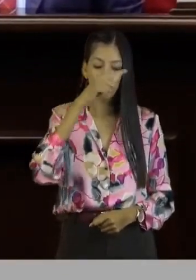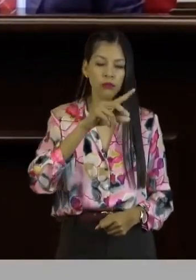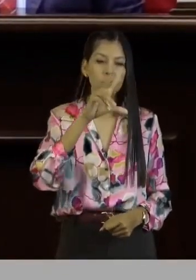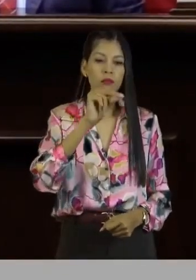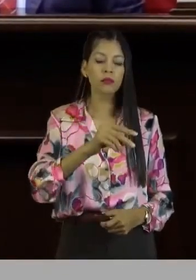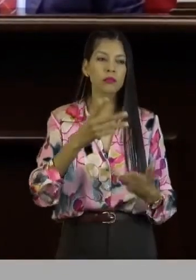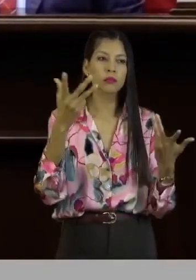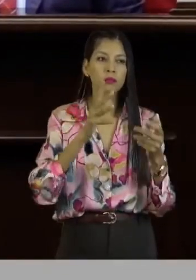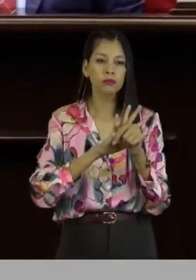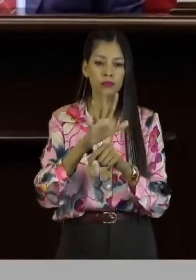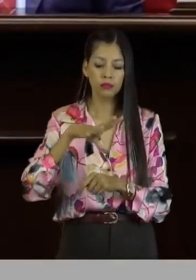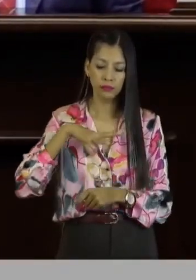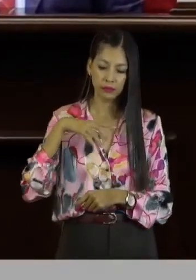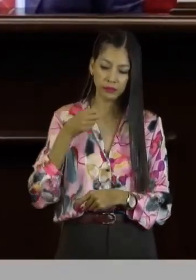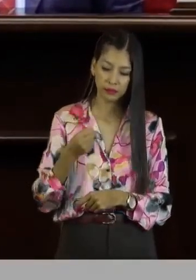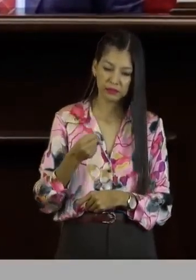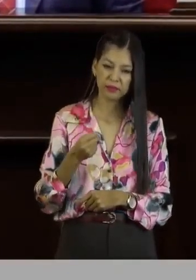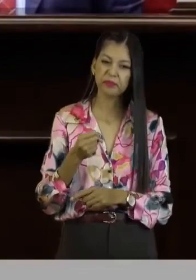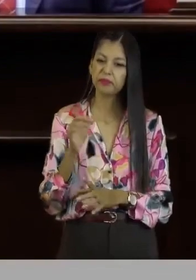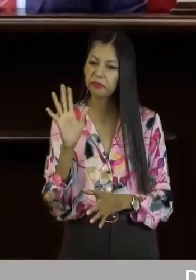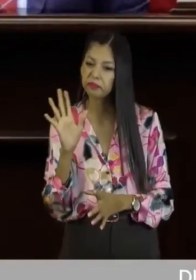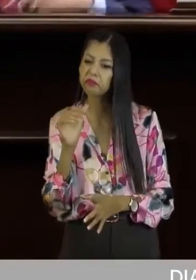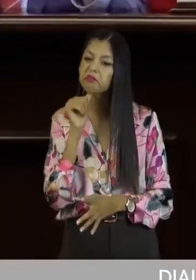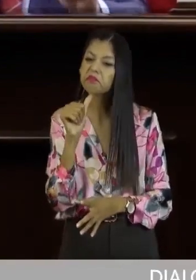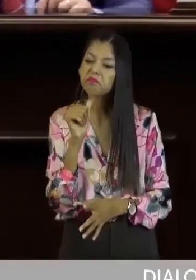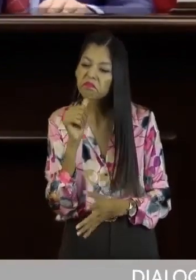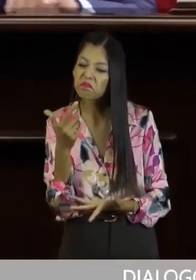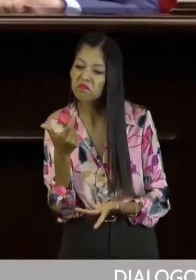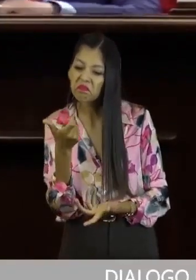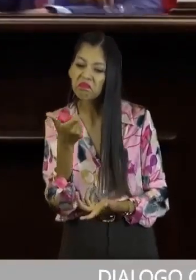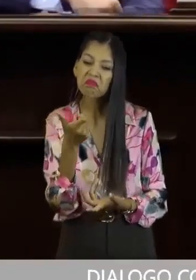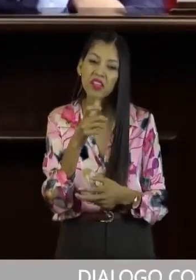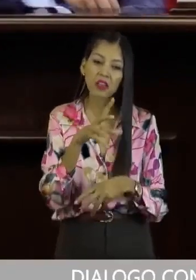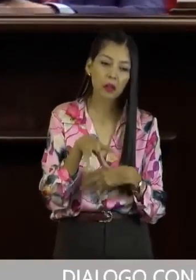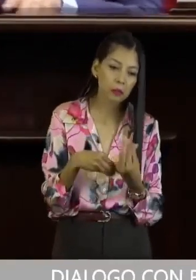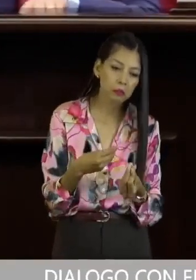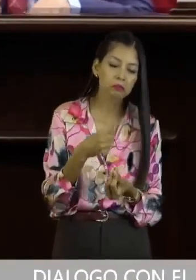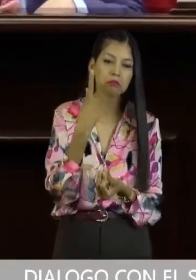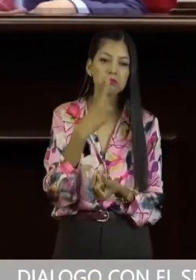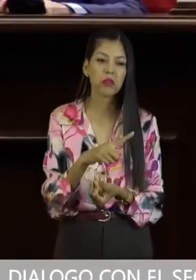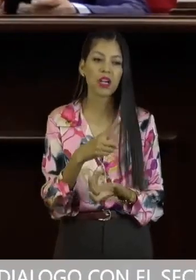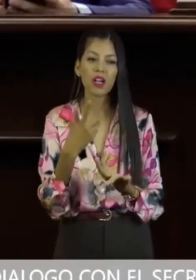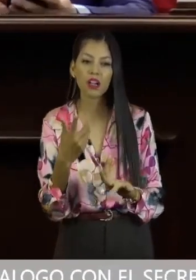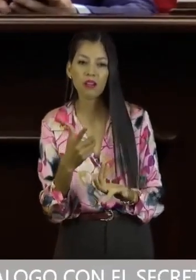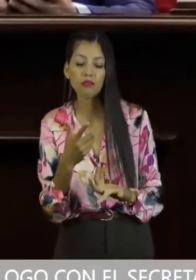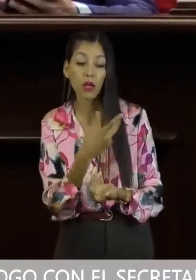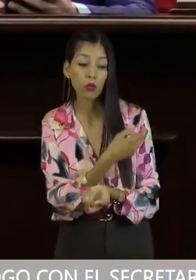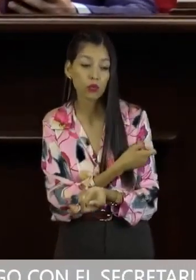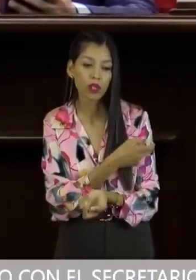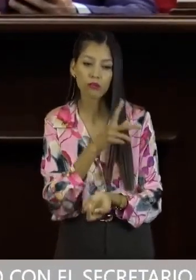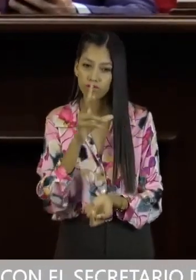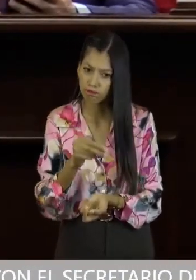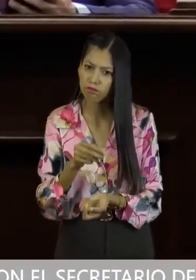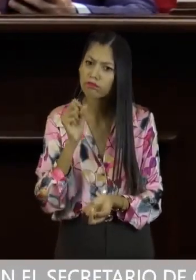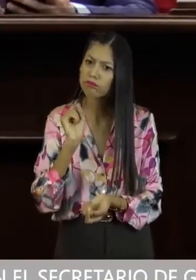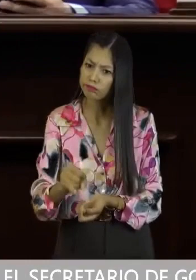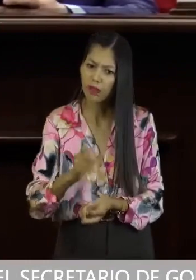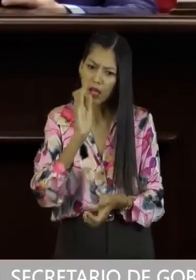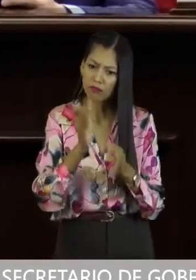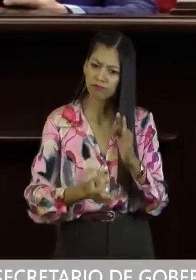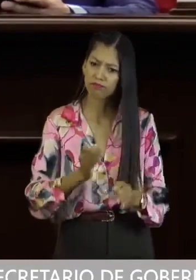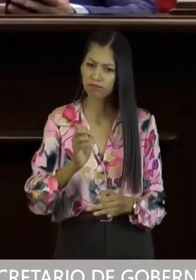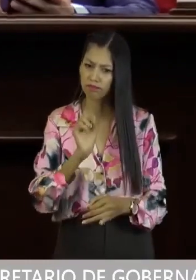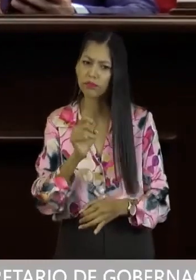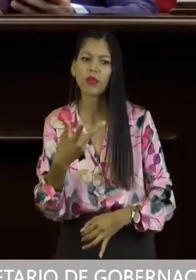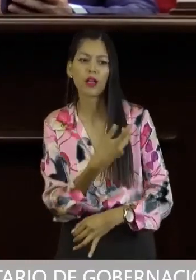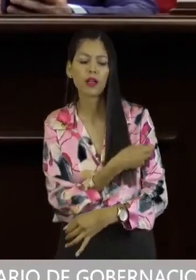escatimara ningún esfuerzo, sobre todo económico, pero que hubiesen vacunas para todos los mexicanos.